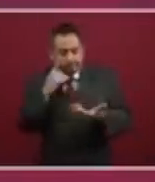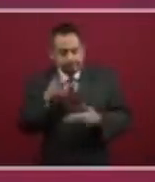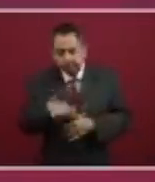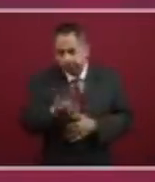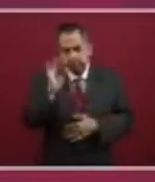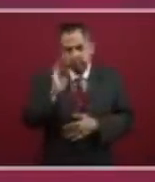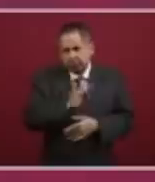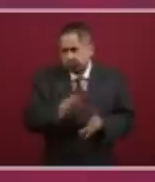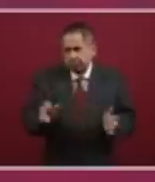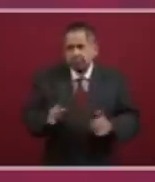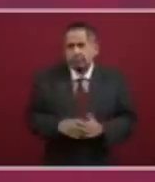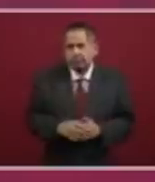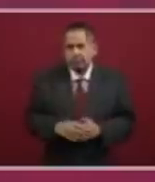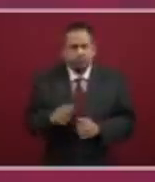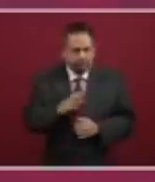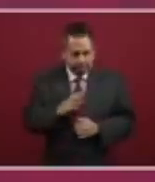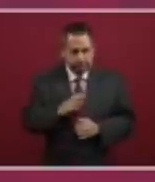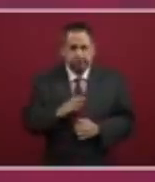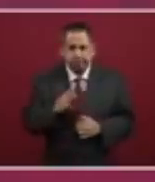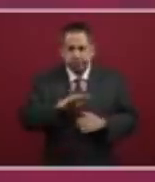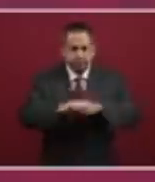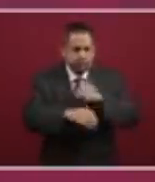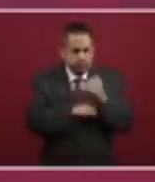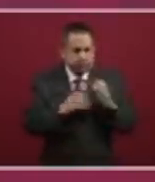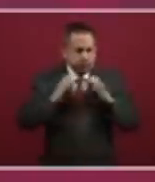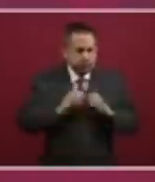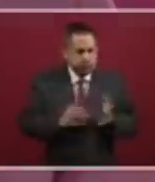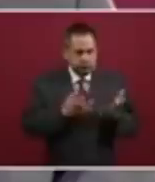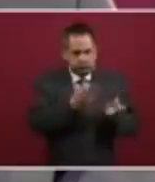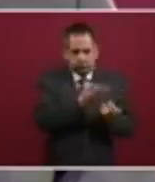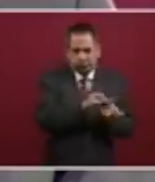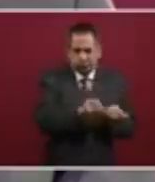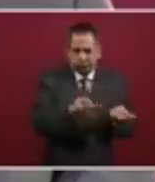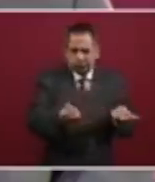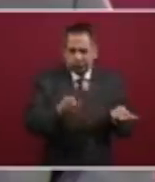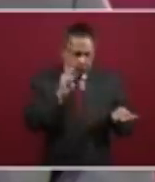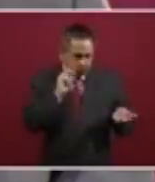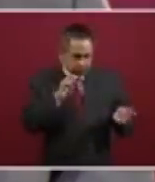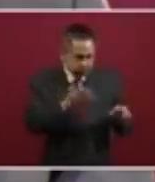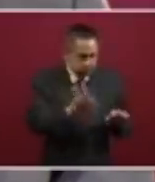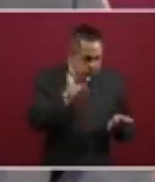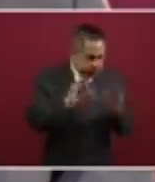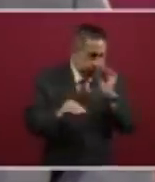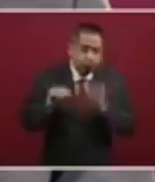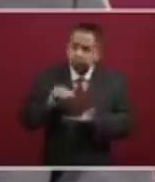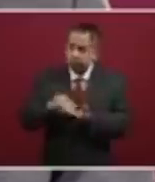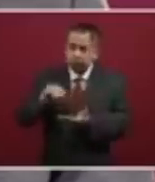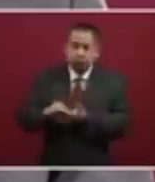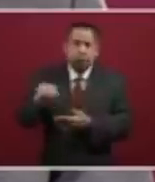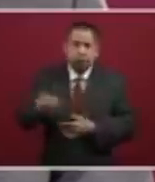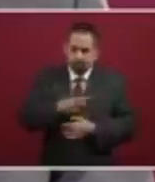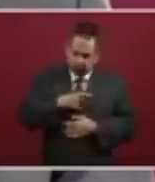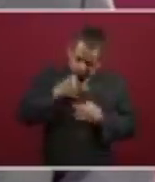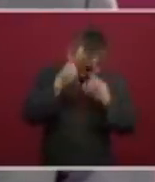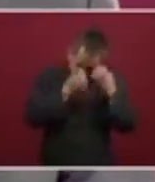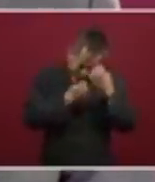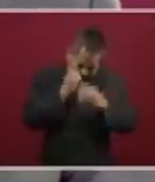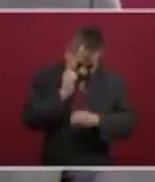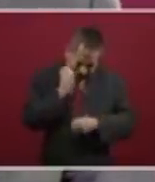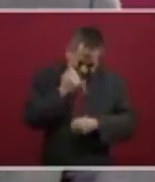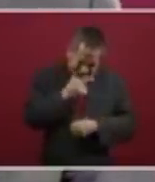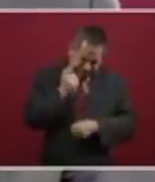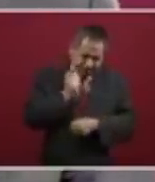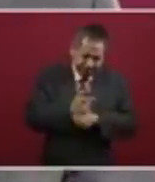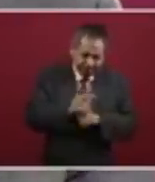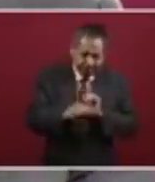de que existe el resguardo y el cuidado de estos restos que tienen que continuarse con las tareas de identificación. Y vamos a